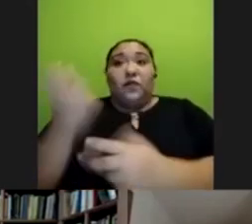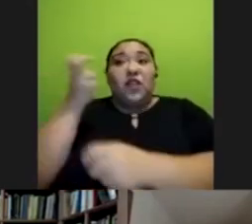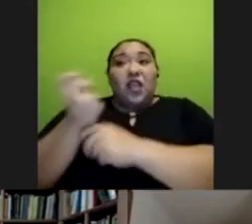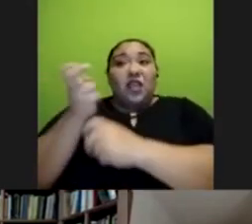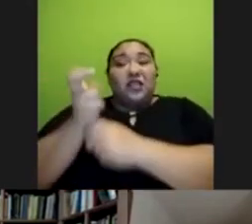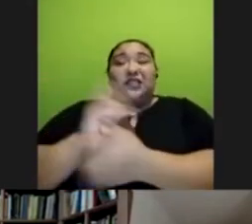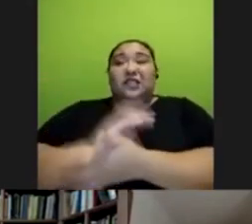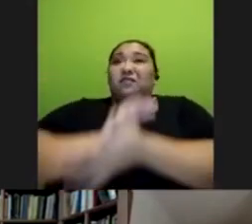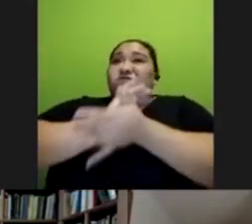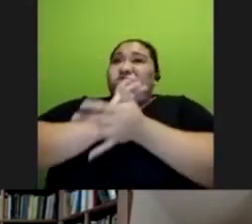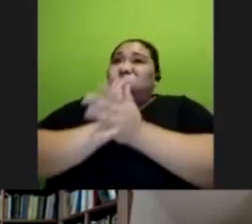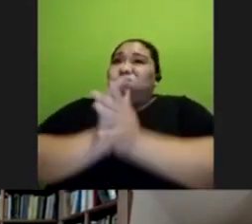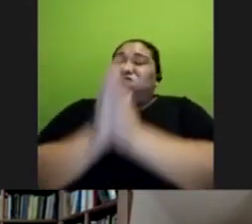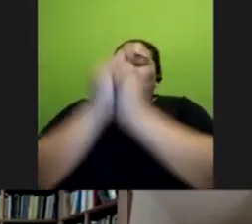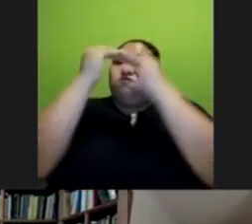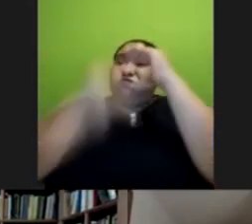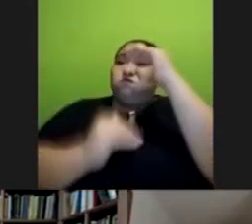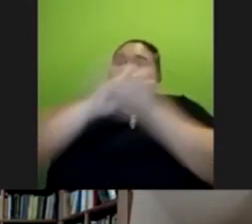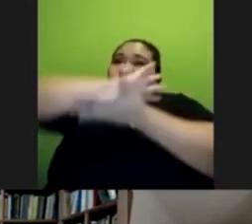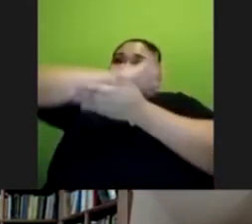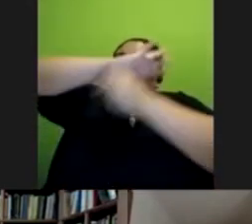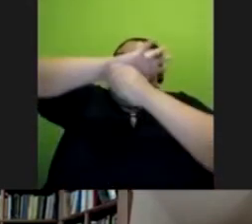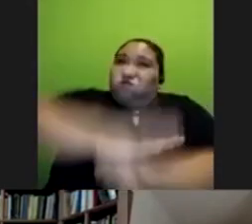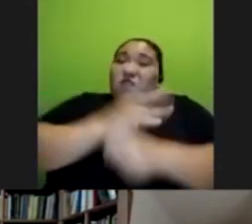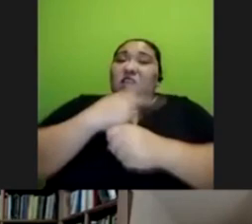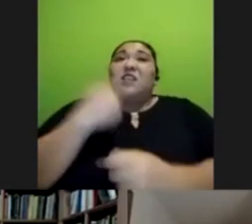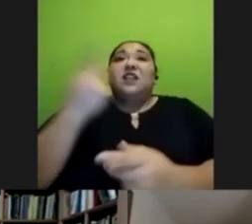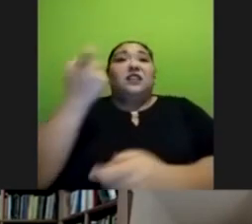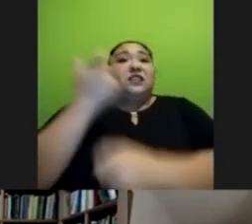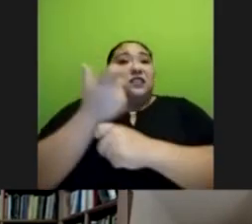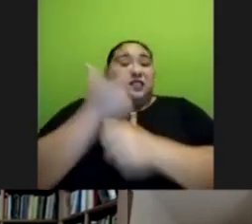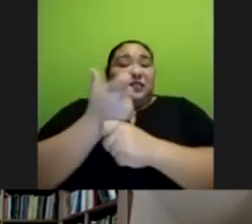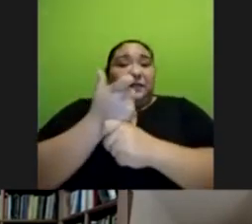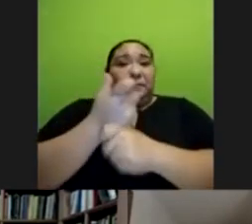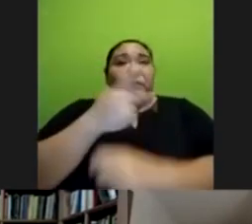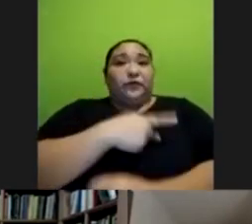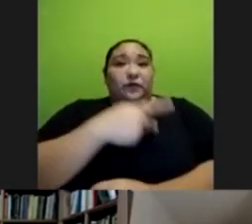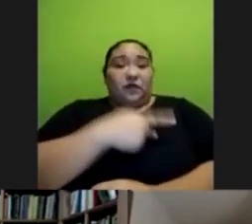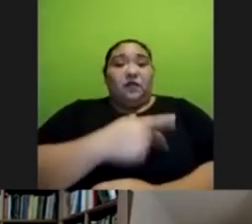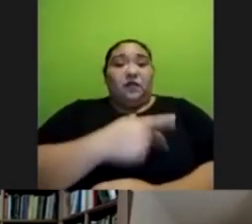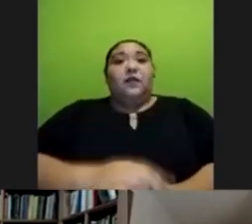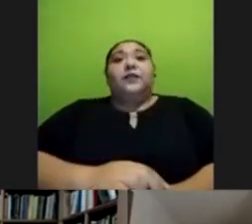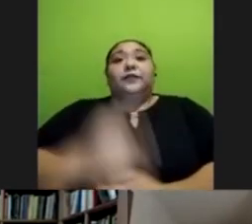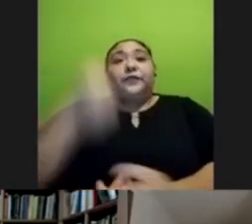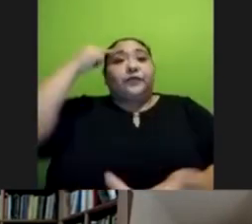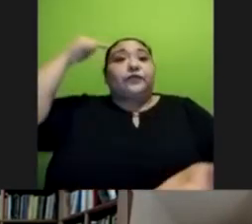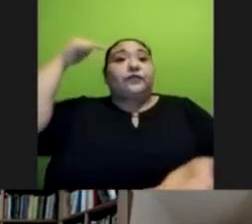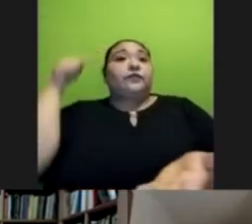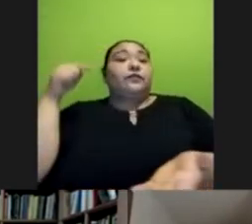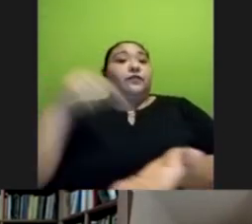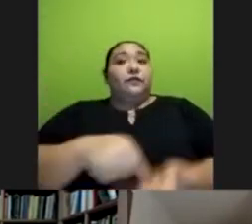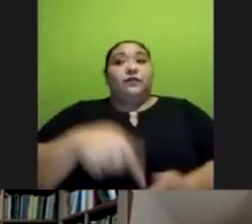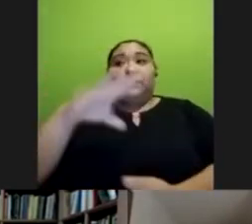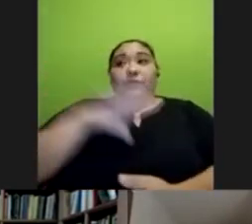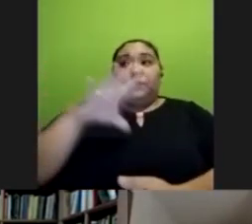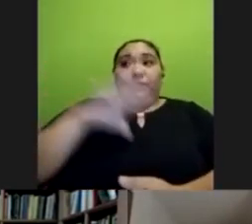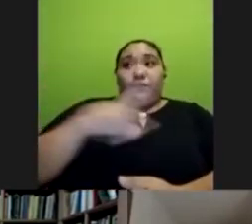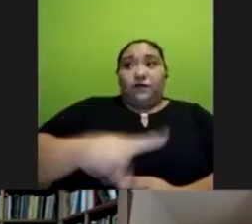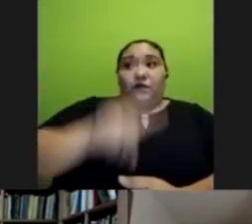y desigualdad socioeconómica. Entonces, yo creo que tenemos allí una ruta que compromete siempre al